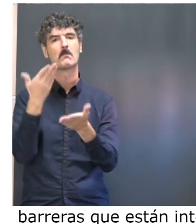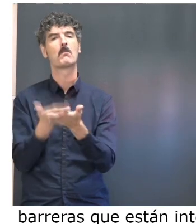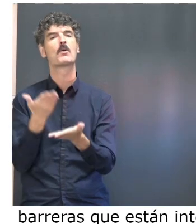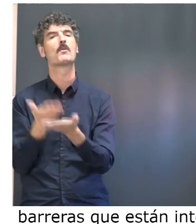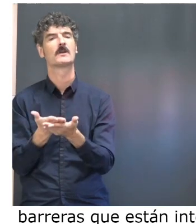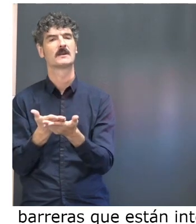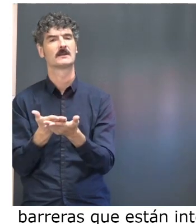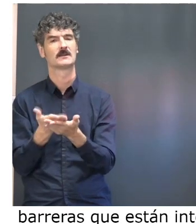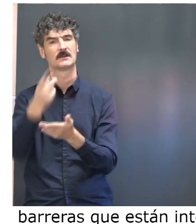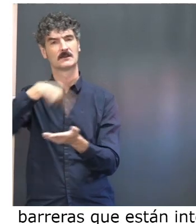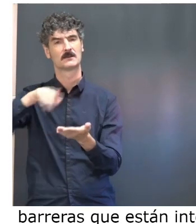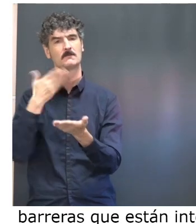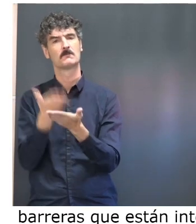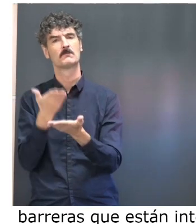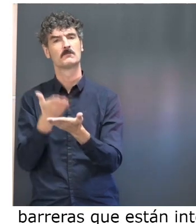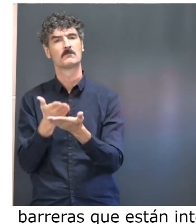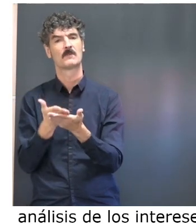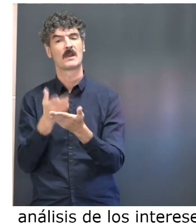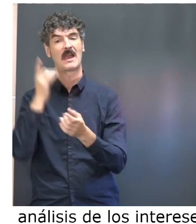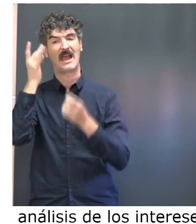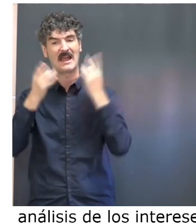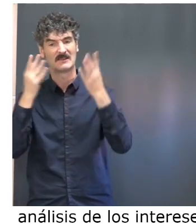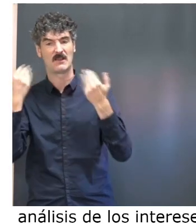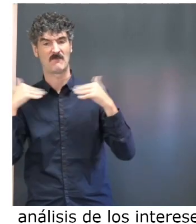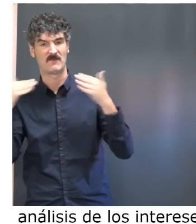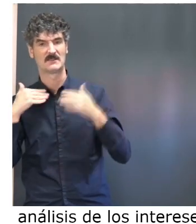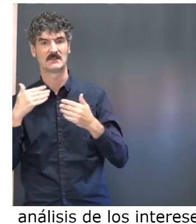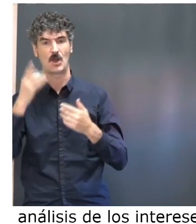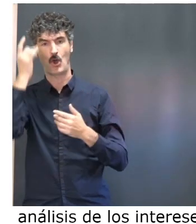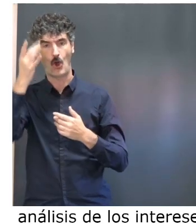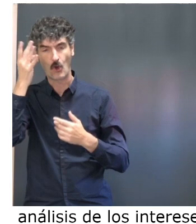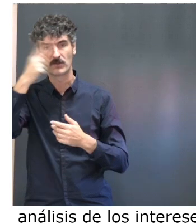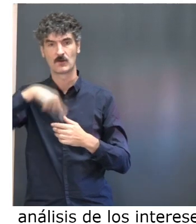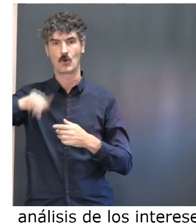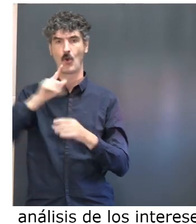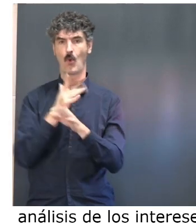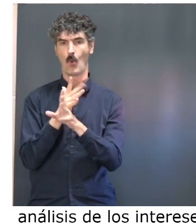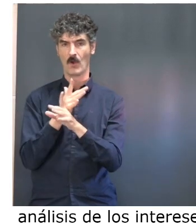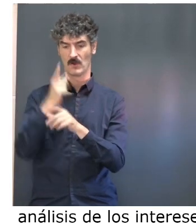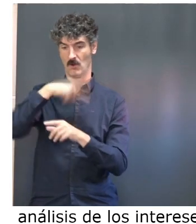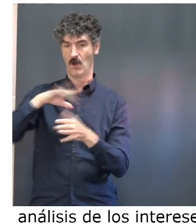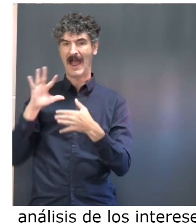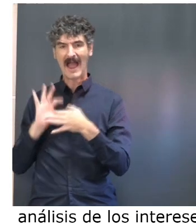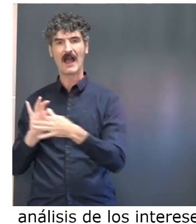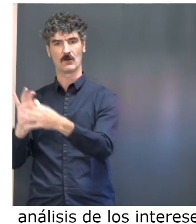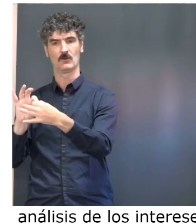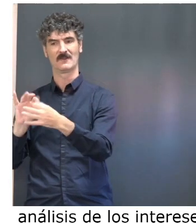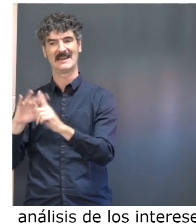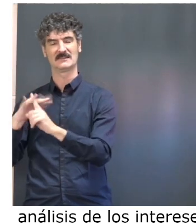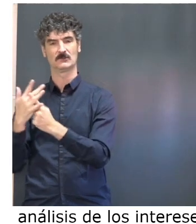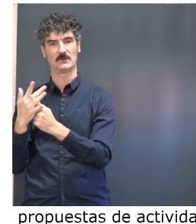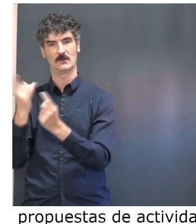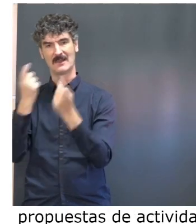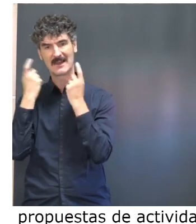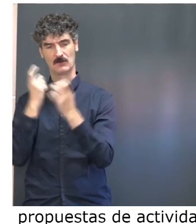propuestas de actividad física, de ocio, de juego, que estén acordes con esa situación que